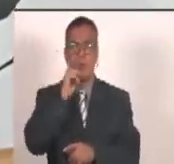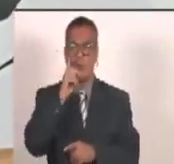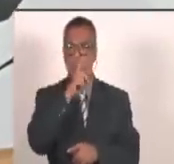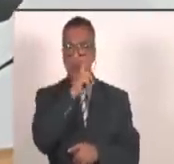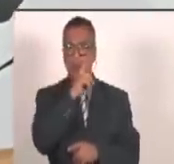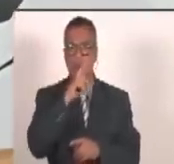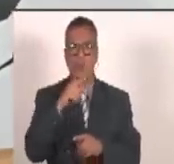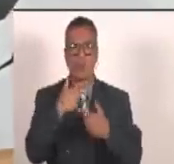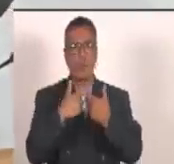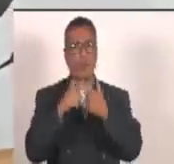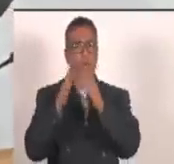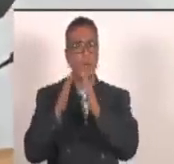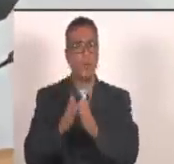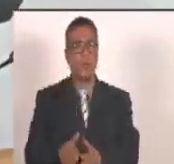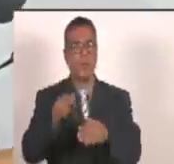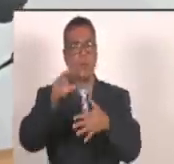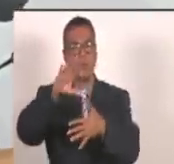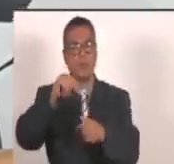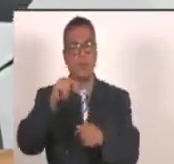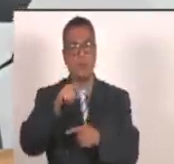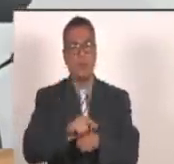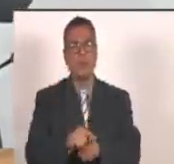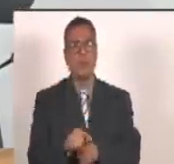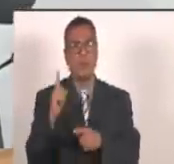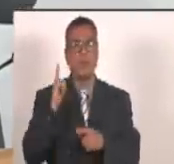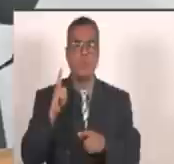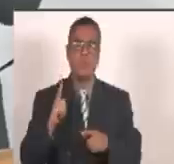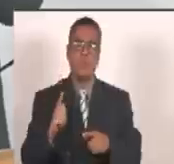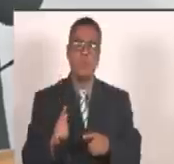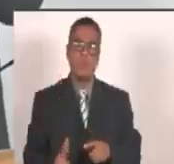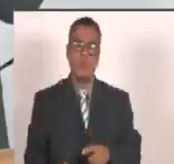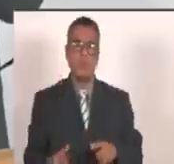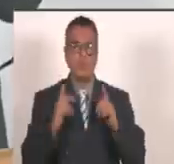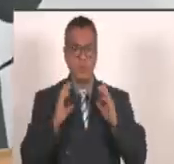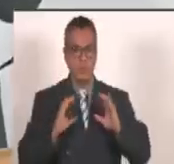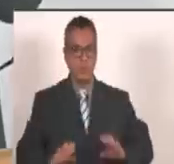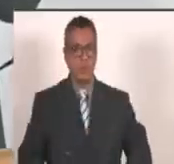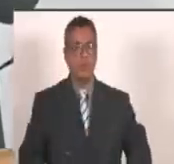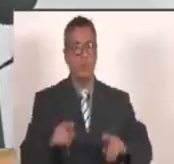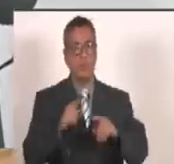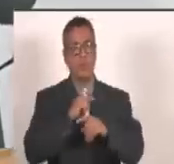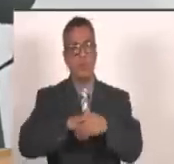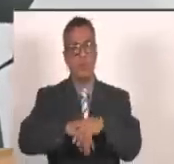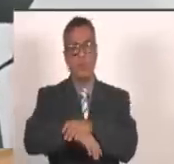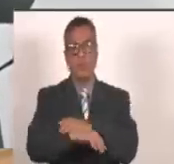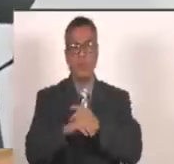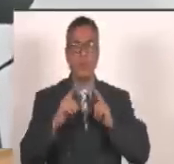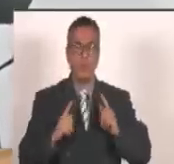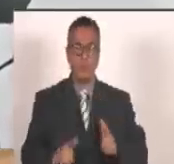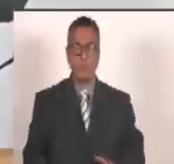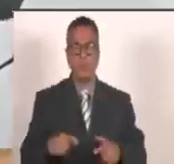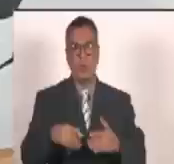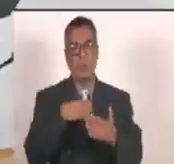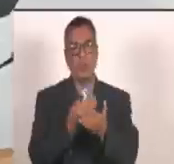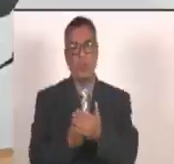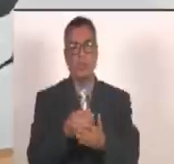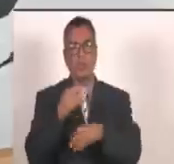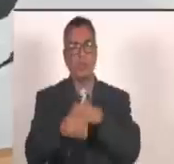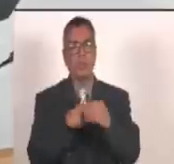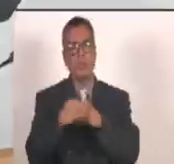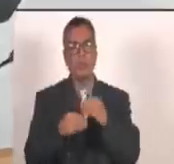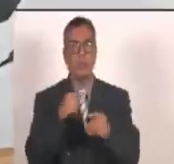el nombre de los libertadores de América no dar descanso a su alma ni reposo a su brazo hasta